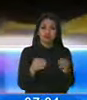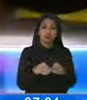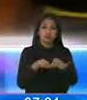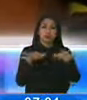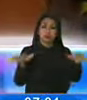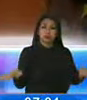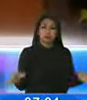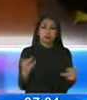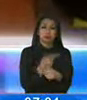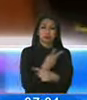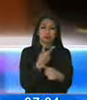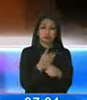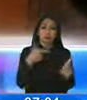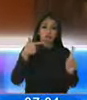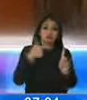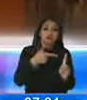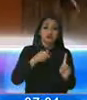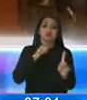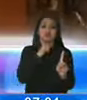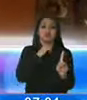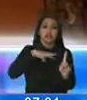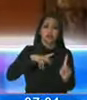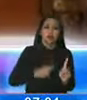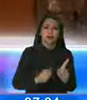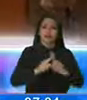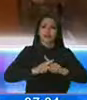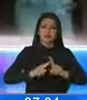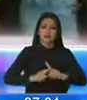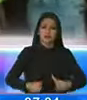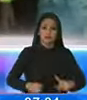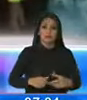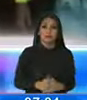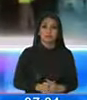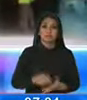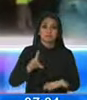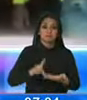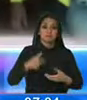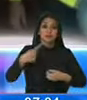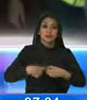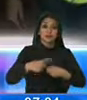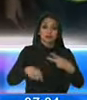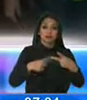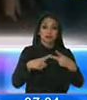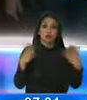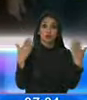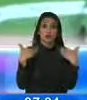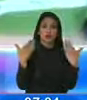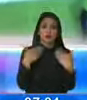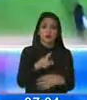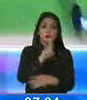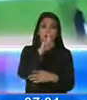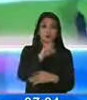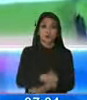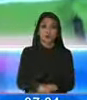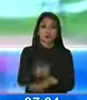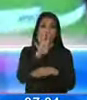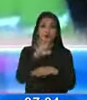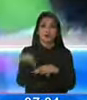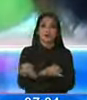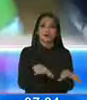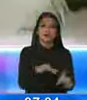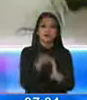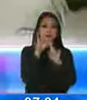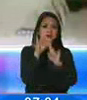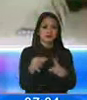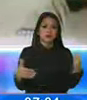espectro delictivo de asalto y robo en todas sus modalidades. Solo en los distritos de Quito y Guayaquil se realizaron 104 eventos contra la